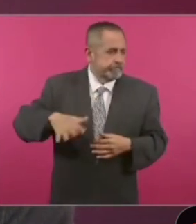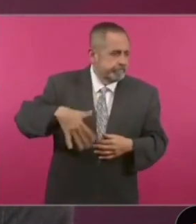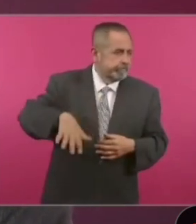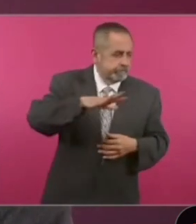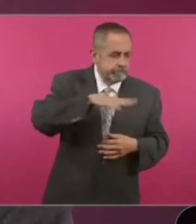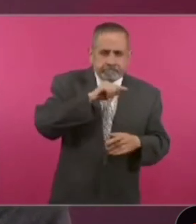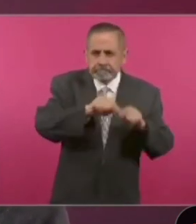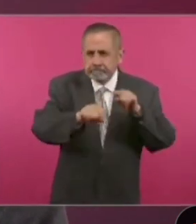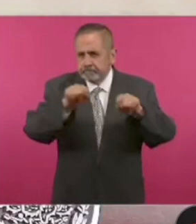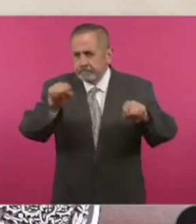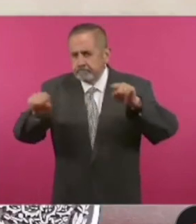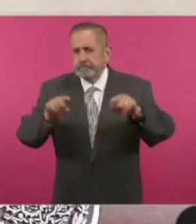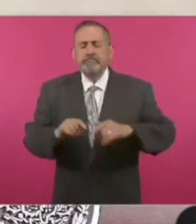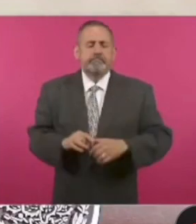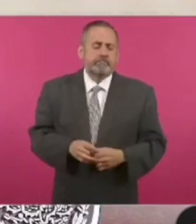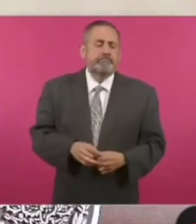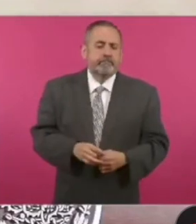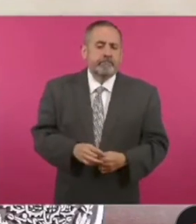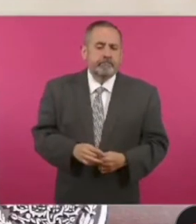Se han hecho